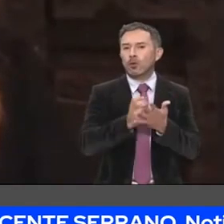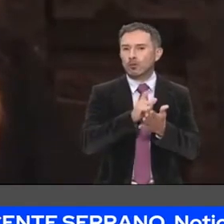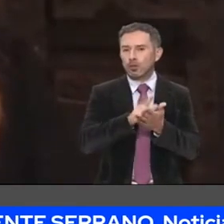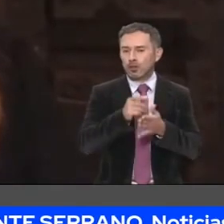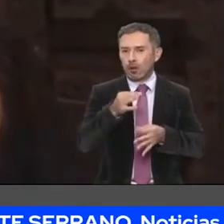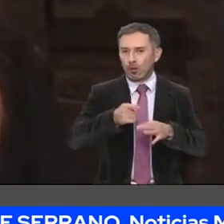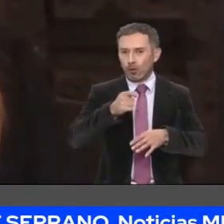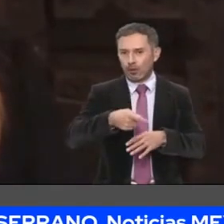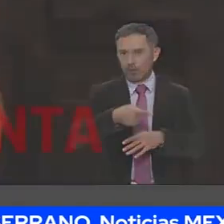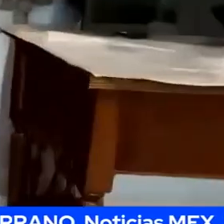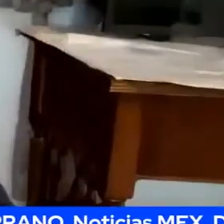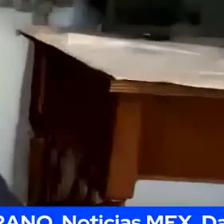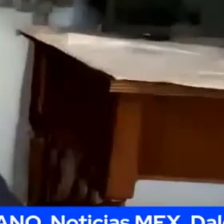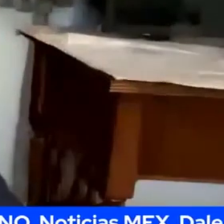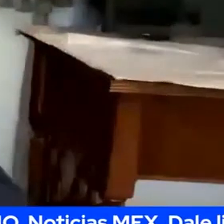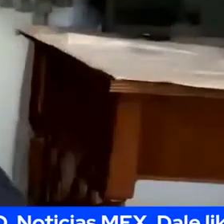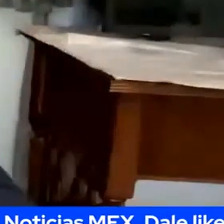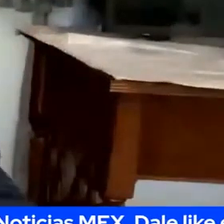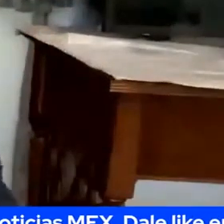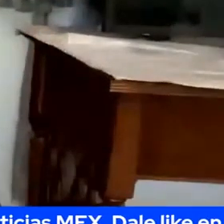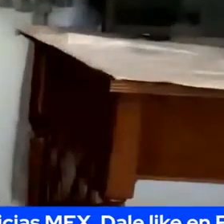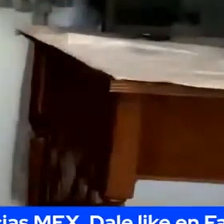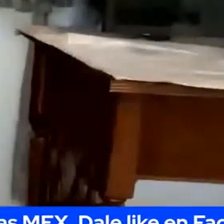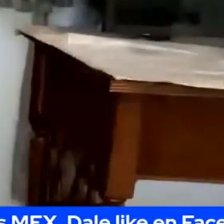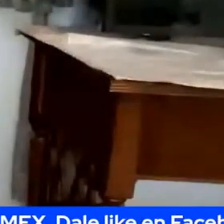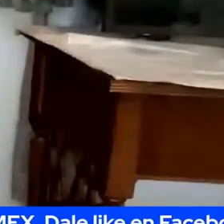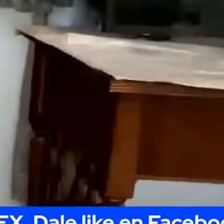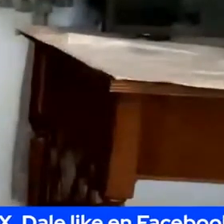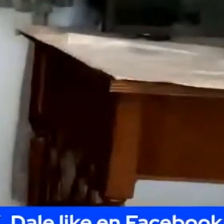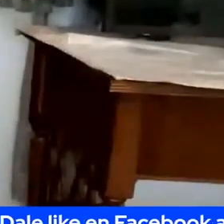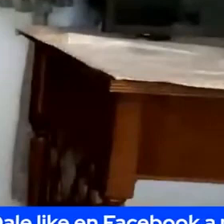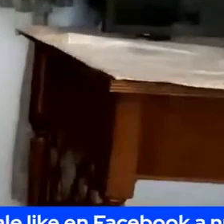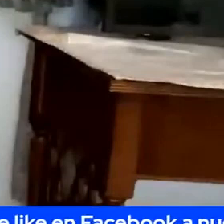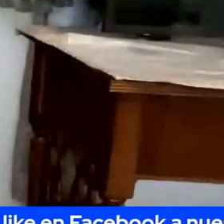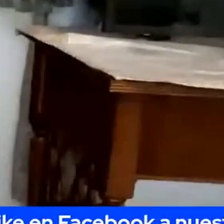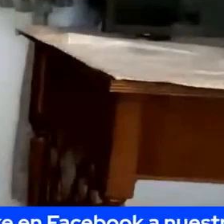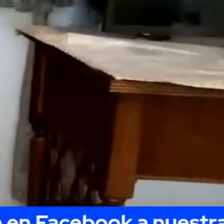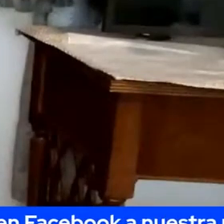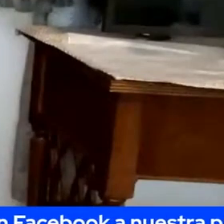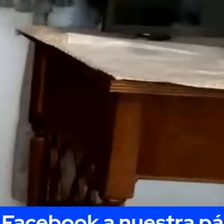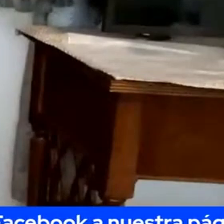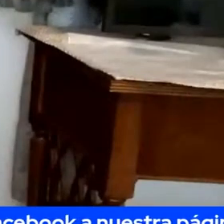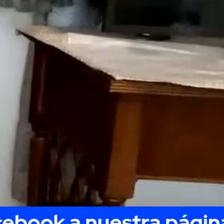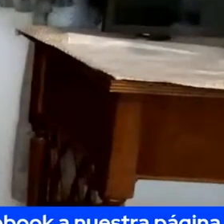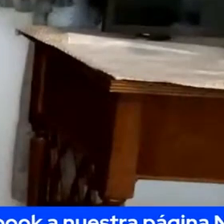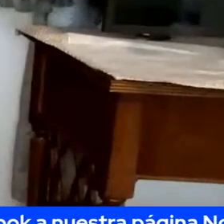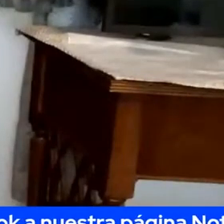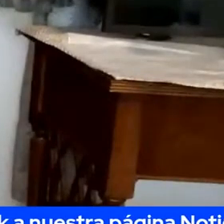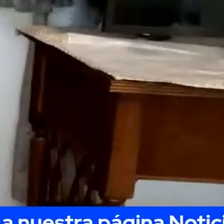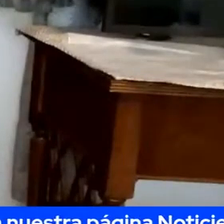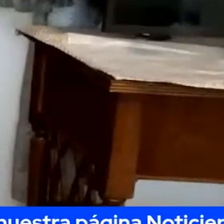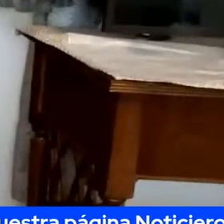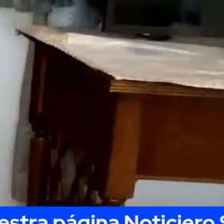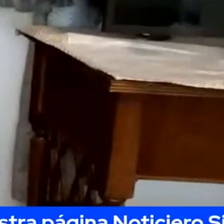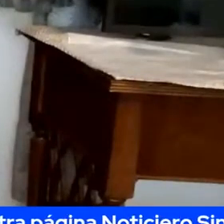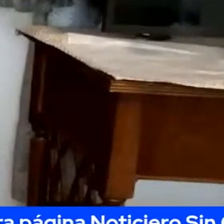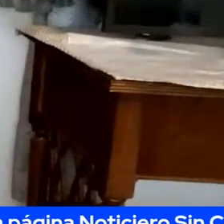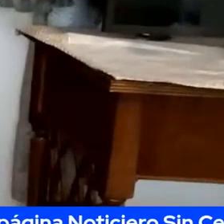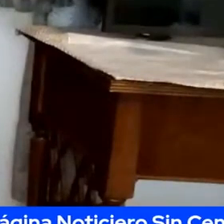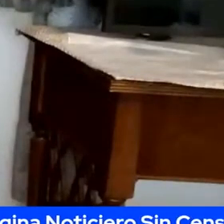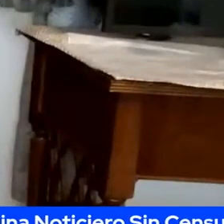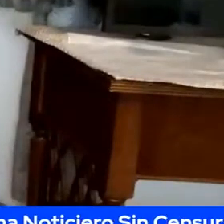buscar que algunas de estas declaraciones de los personajes que acaba de ver nuestra